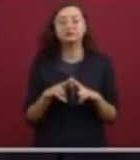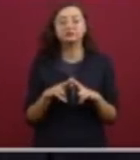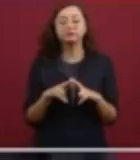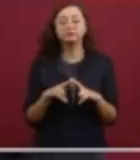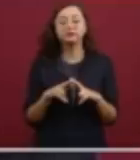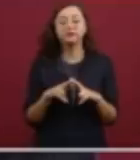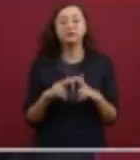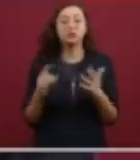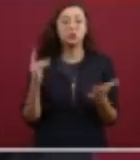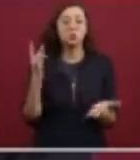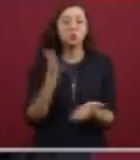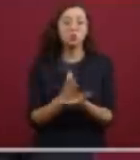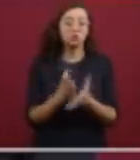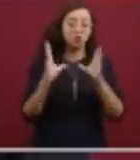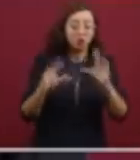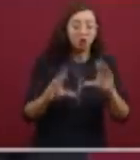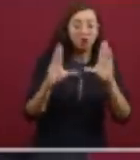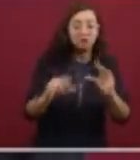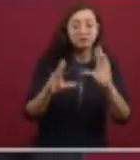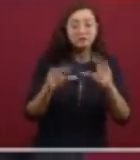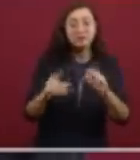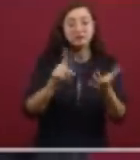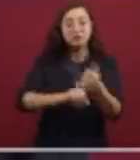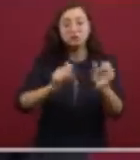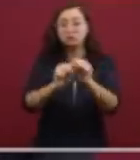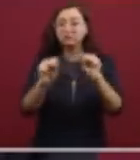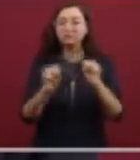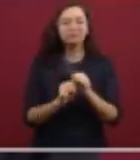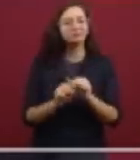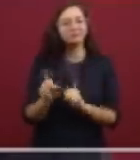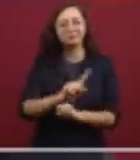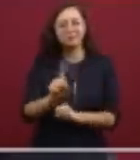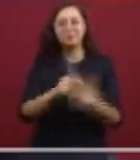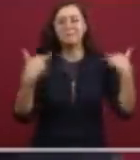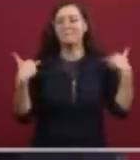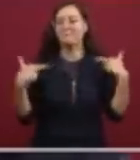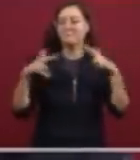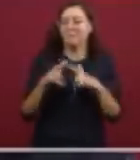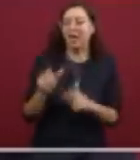el que se dedica a enseñar en el aula, sino el maestro que es